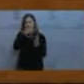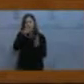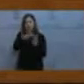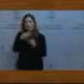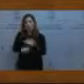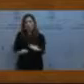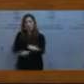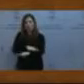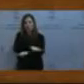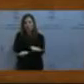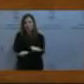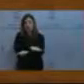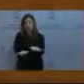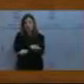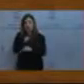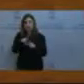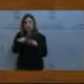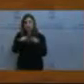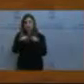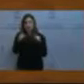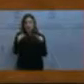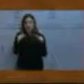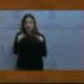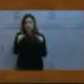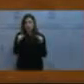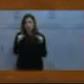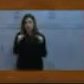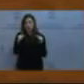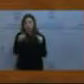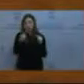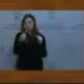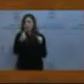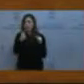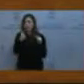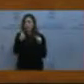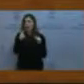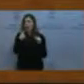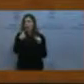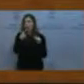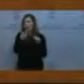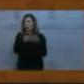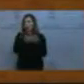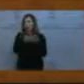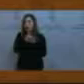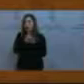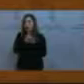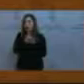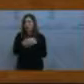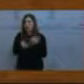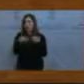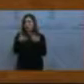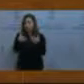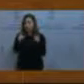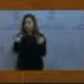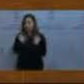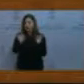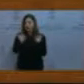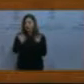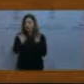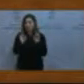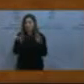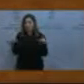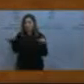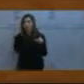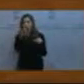y ni siquiera hacen mención al decreto de prórroga, ni siquiera está acogada ninguna otra información, lo que le ha aprobado el Gobierno,